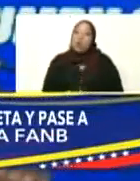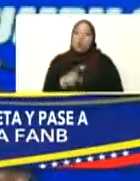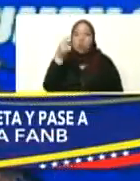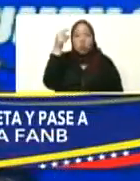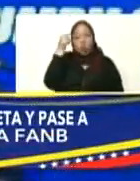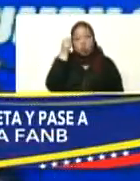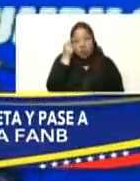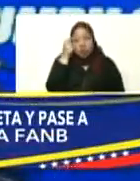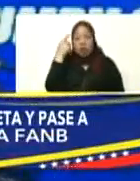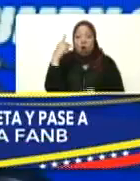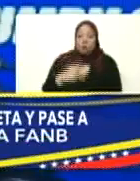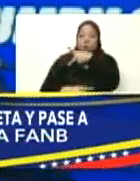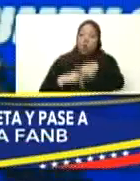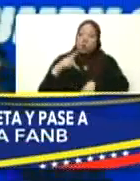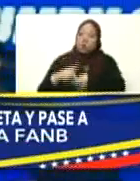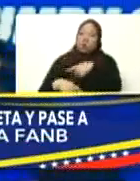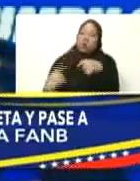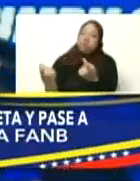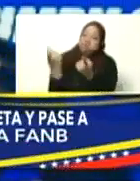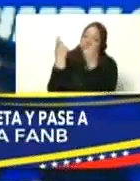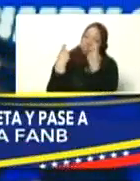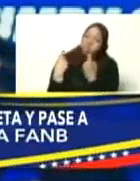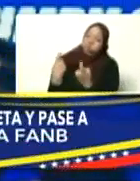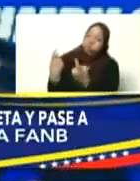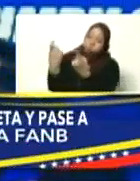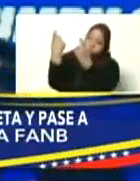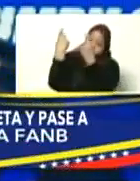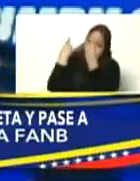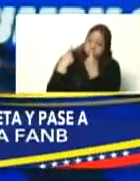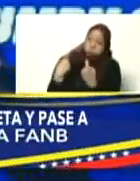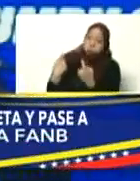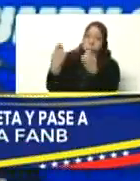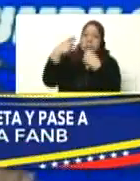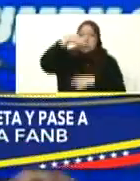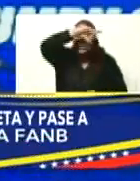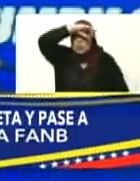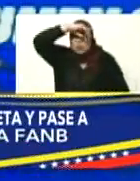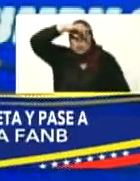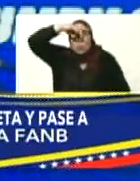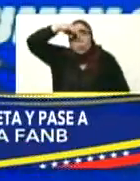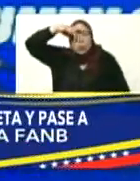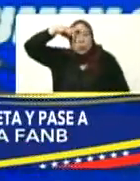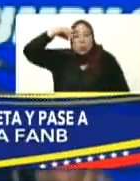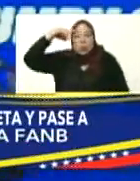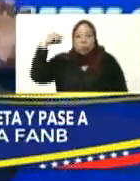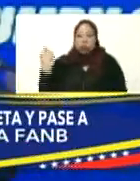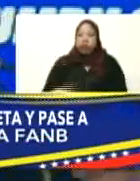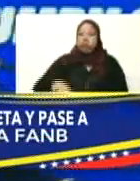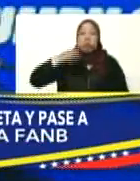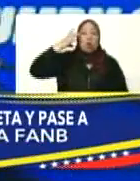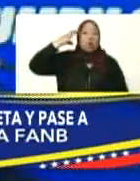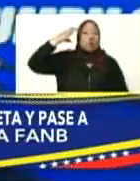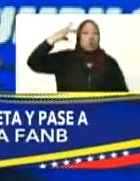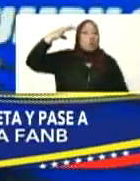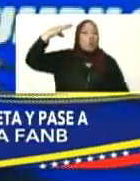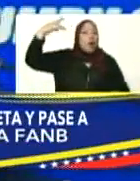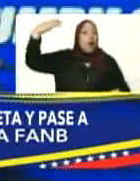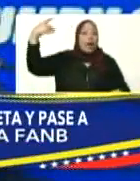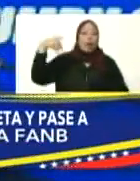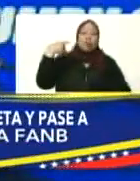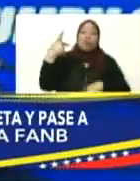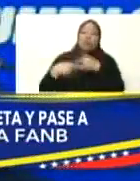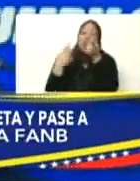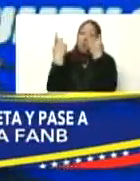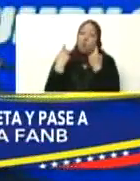nuestro proceso de formación, el sudor, los sueños y esfuerzos al calor formativo